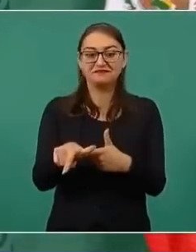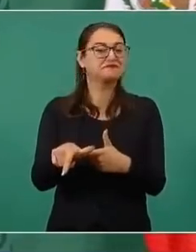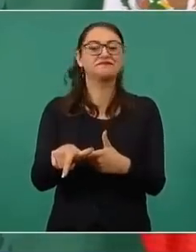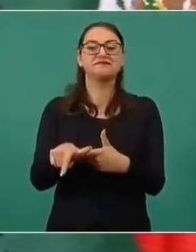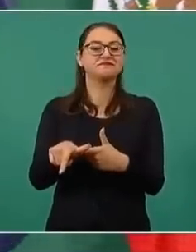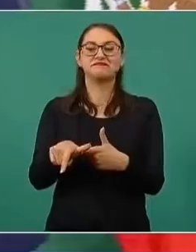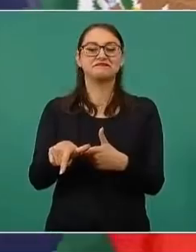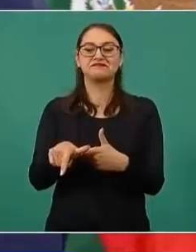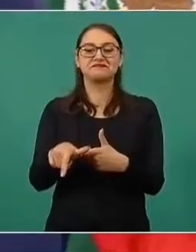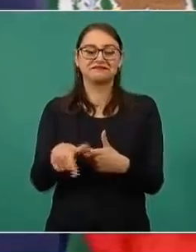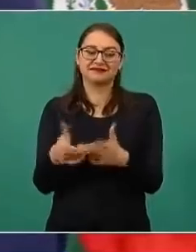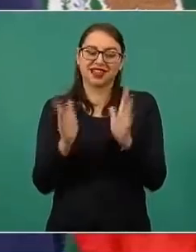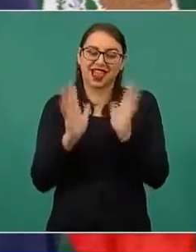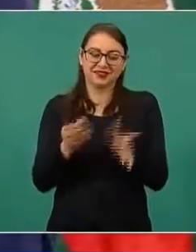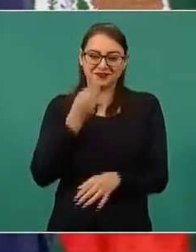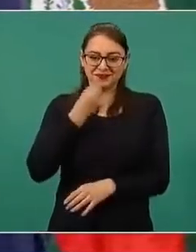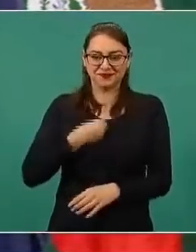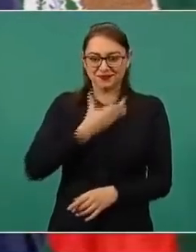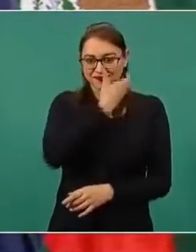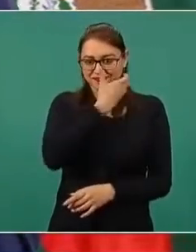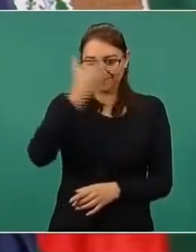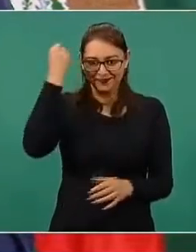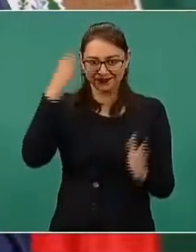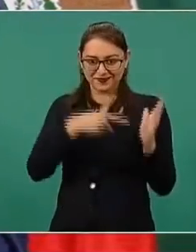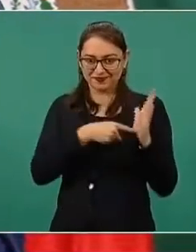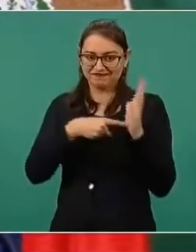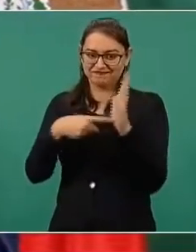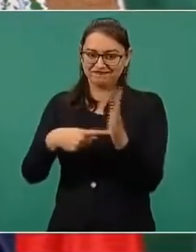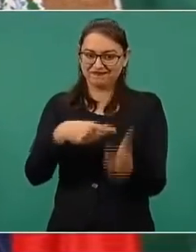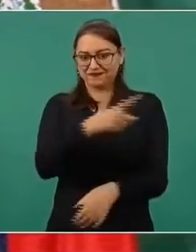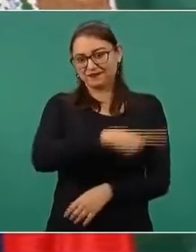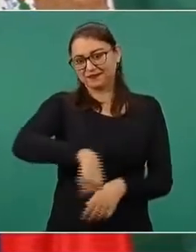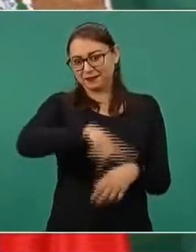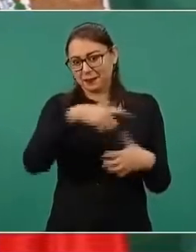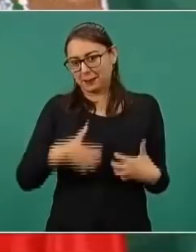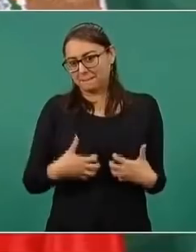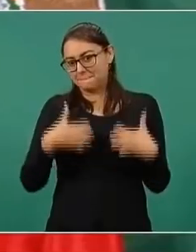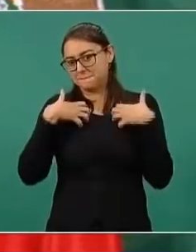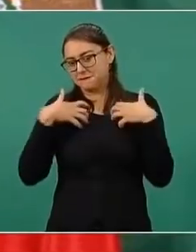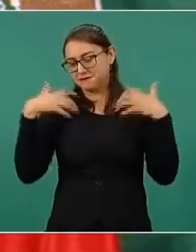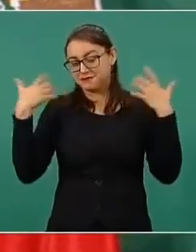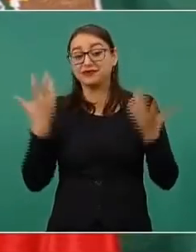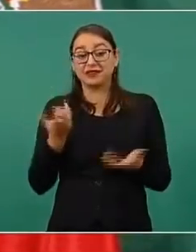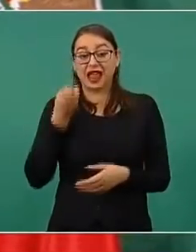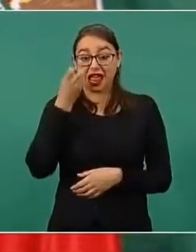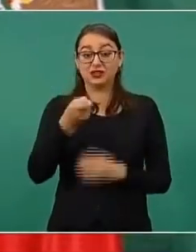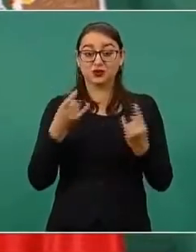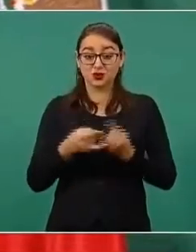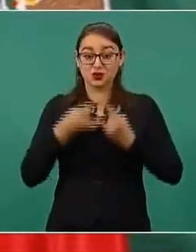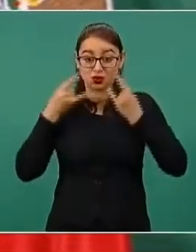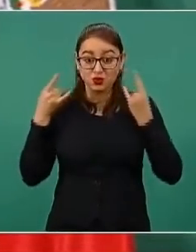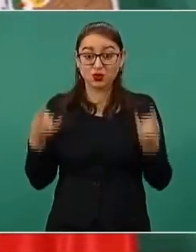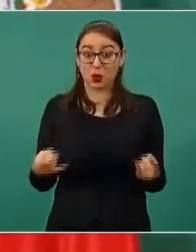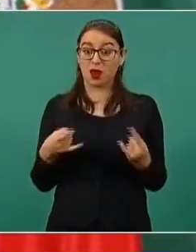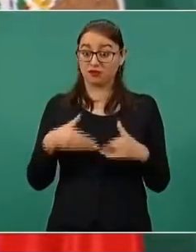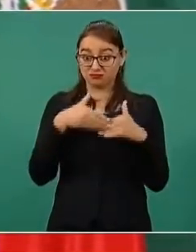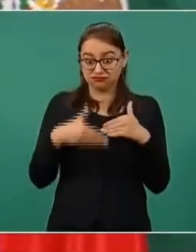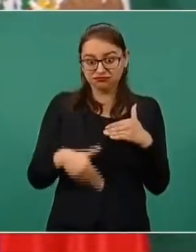Entonces está viviendo un momento estelar en la historia de México, de